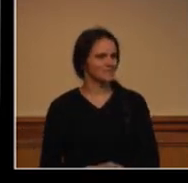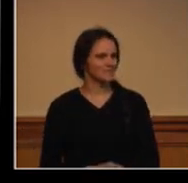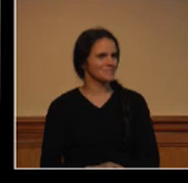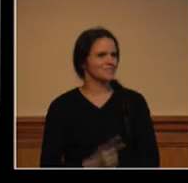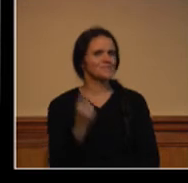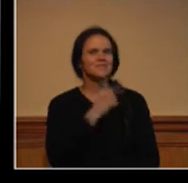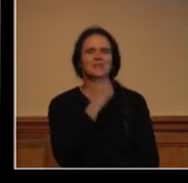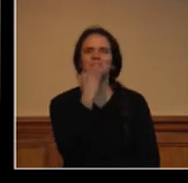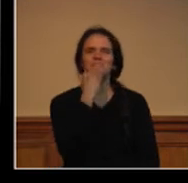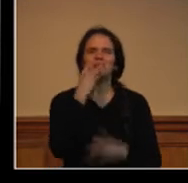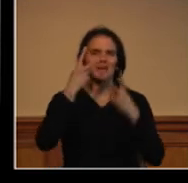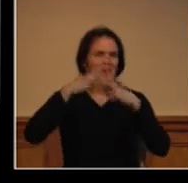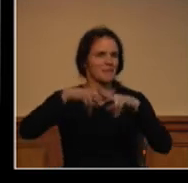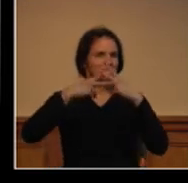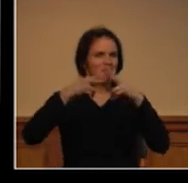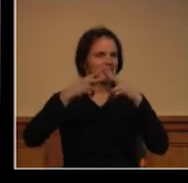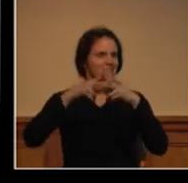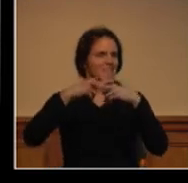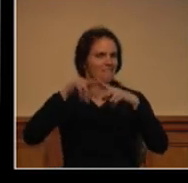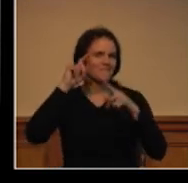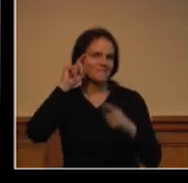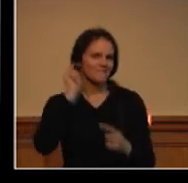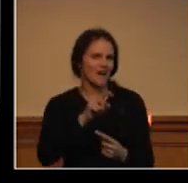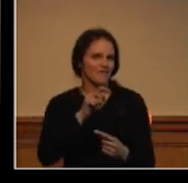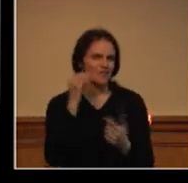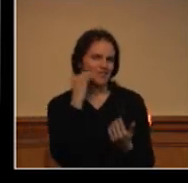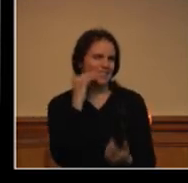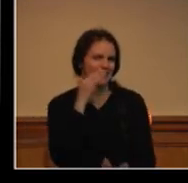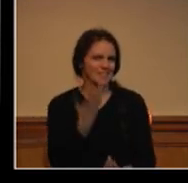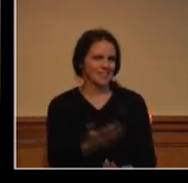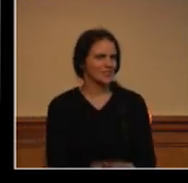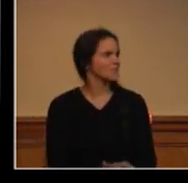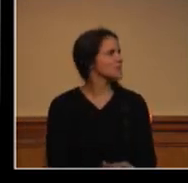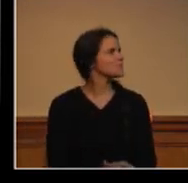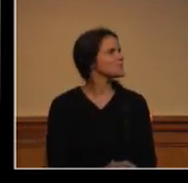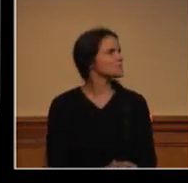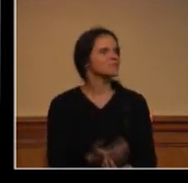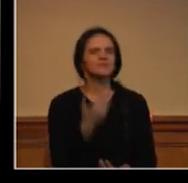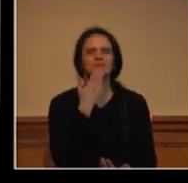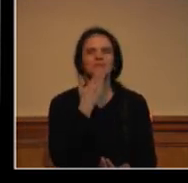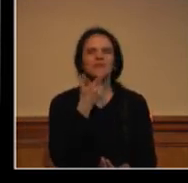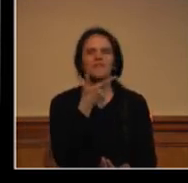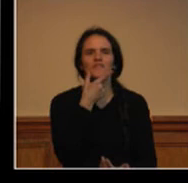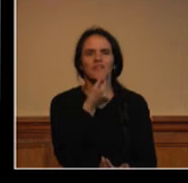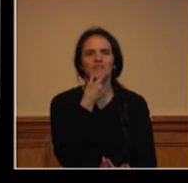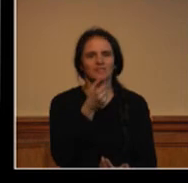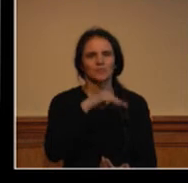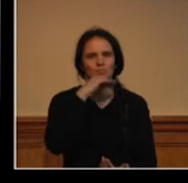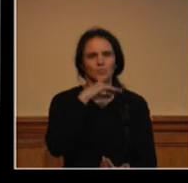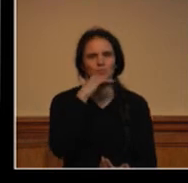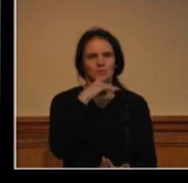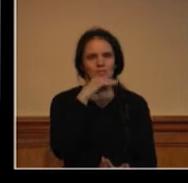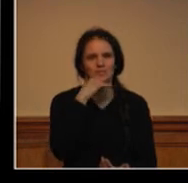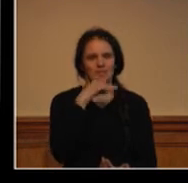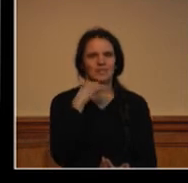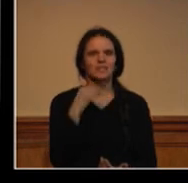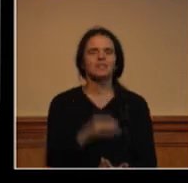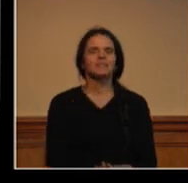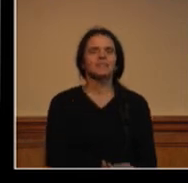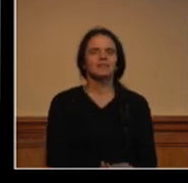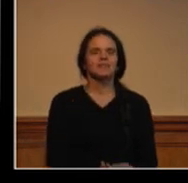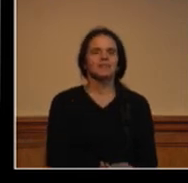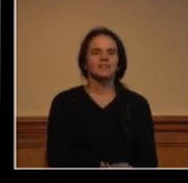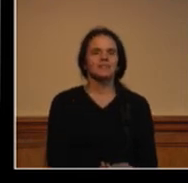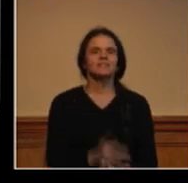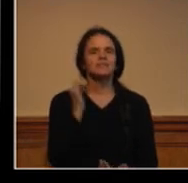Esta también es una herramienta que la atrae mucho a los niños, es entretenido y también es fácil de utilizar para el mediador, que tiene que estar